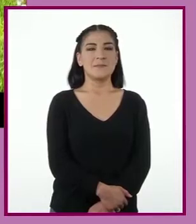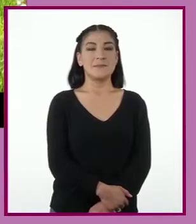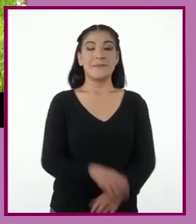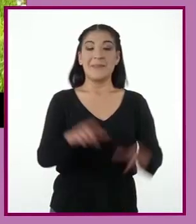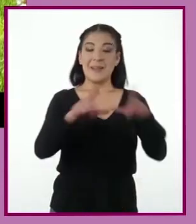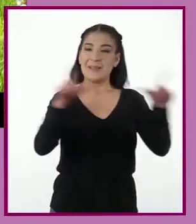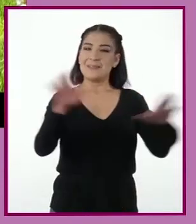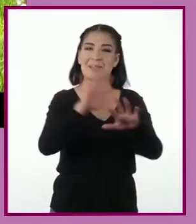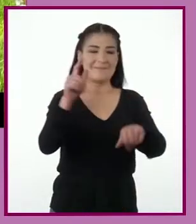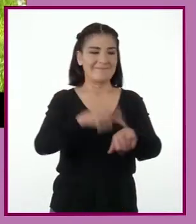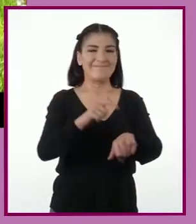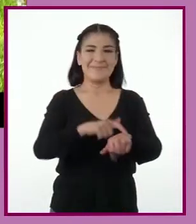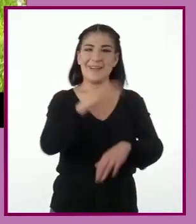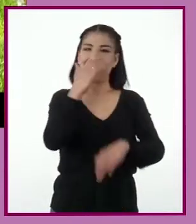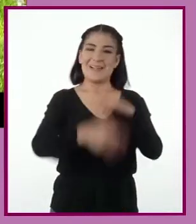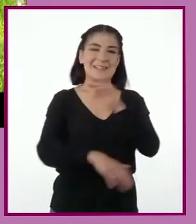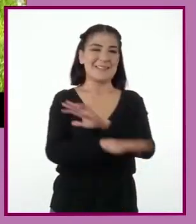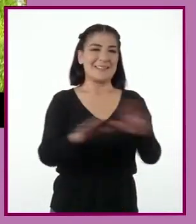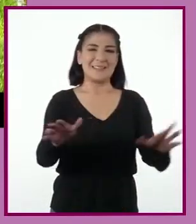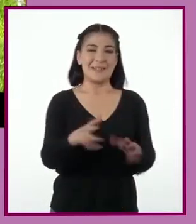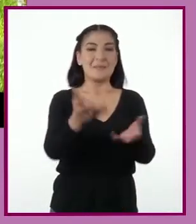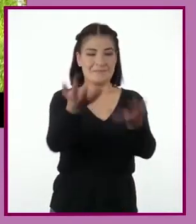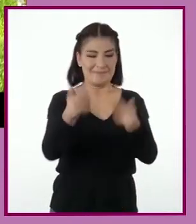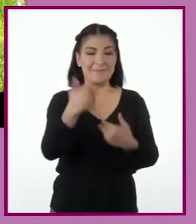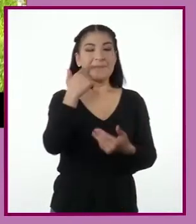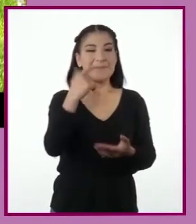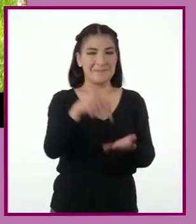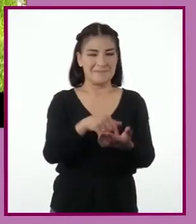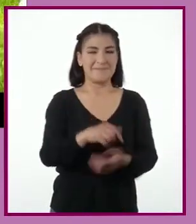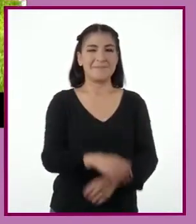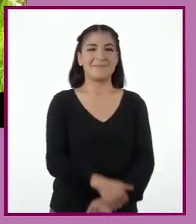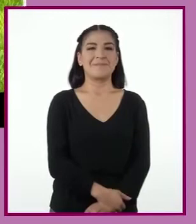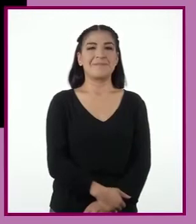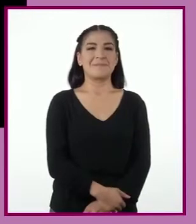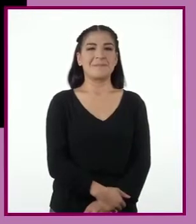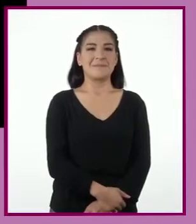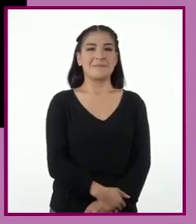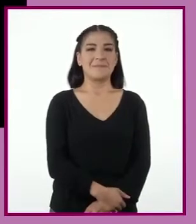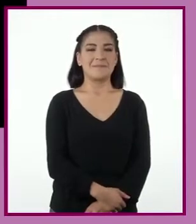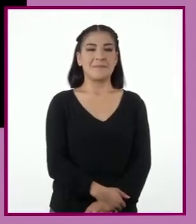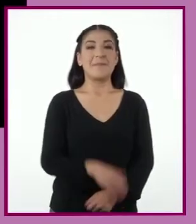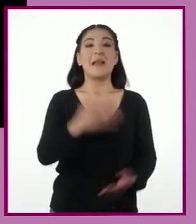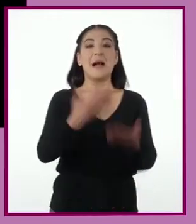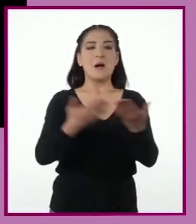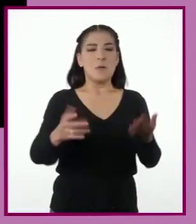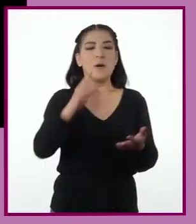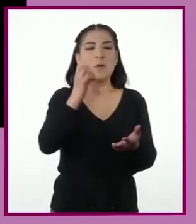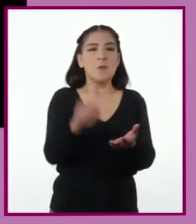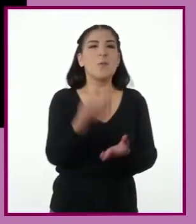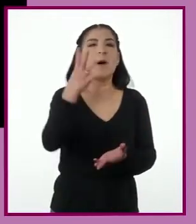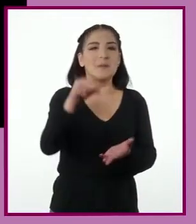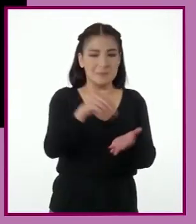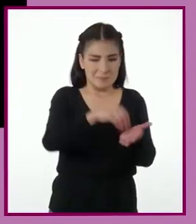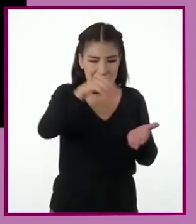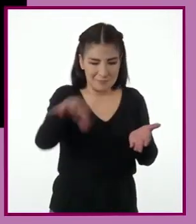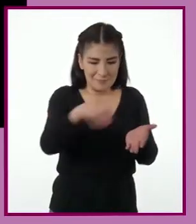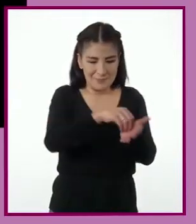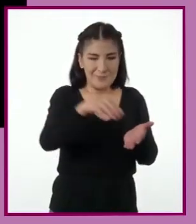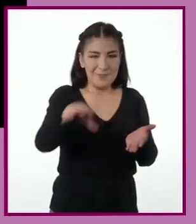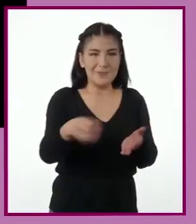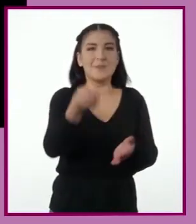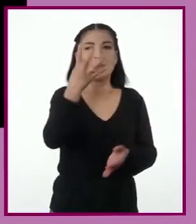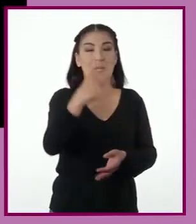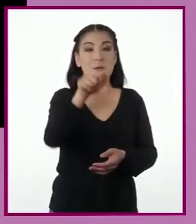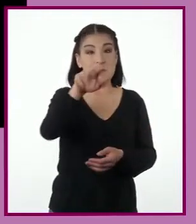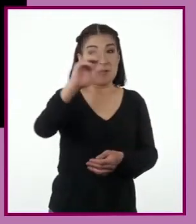¡Listo! ¡Tiempo! Es todo lo que levantaste. Tráemelos para acá. Ahora contemos lo que nuestra amiga recolectó. Recuerda